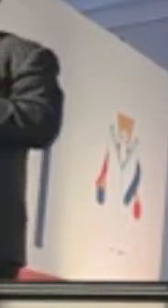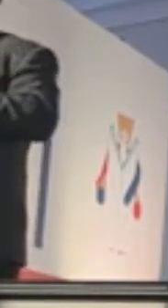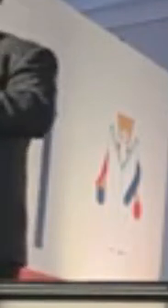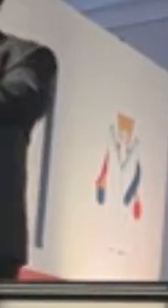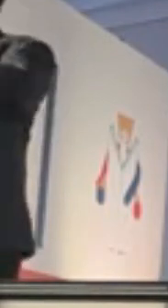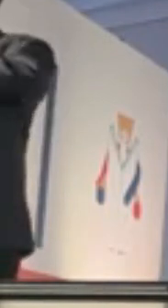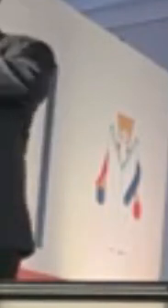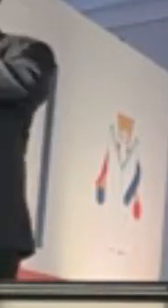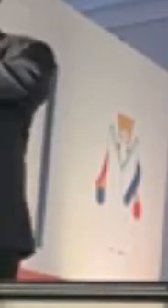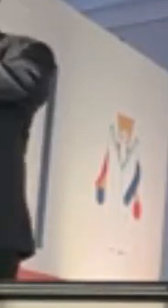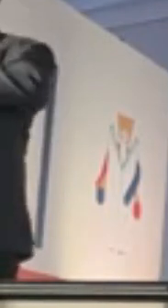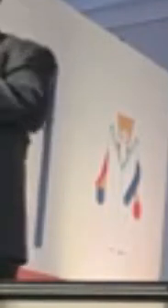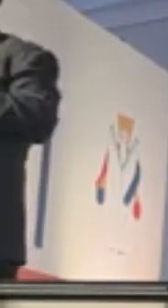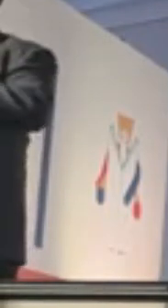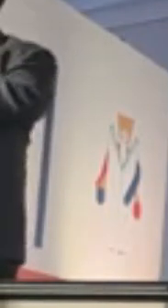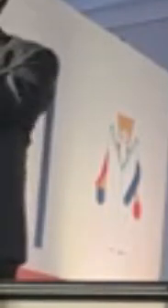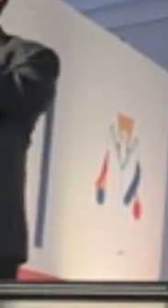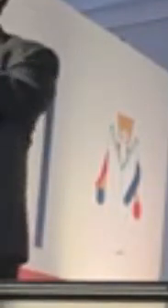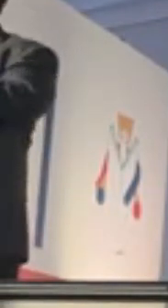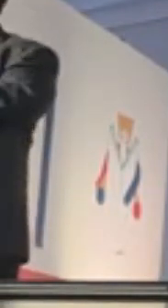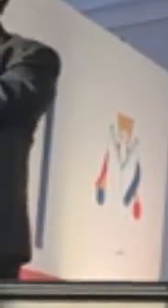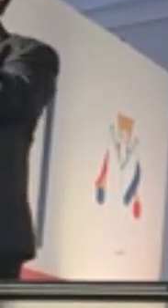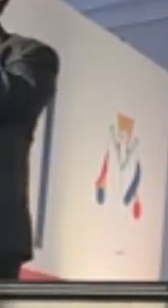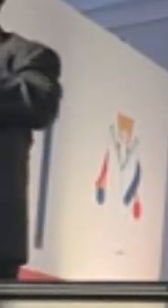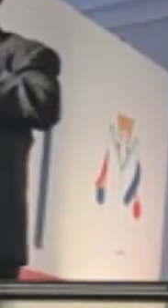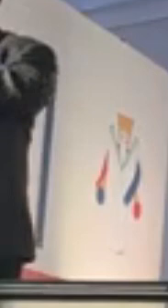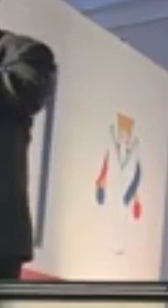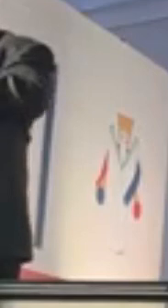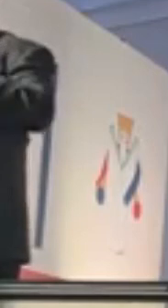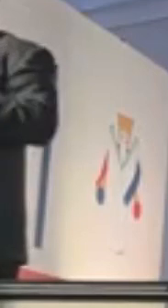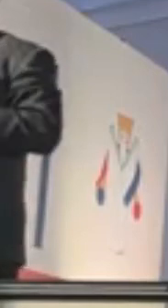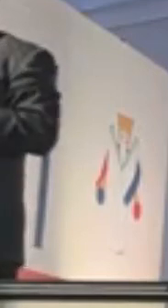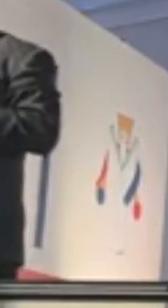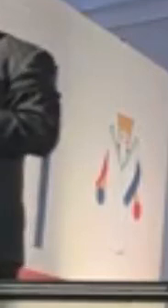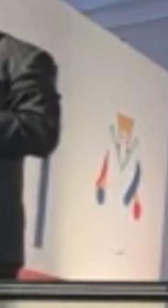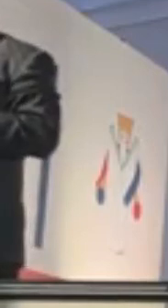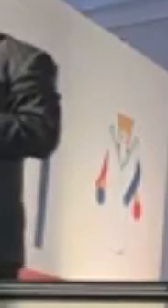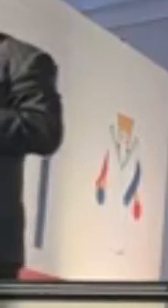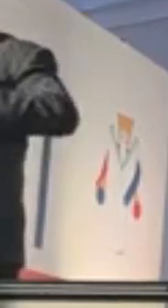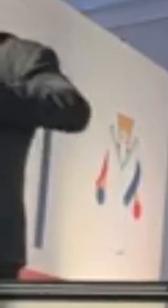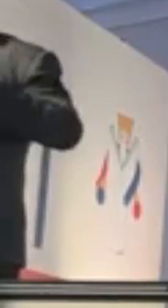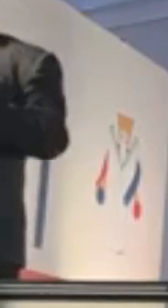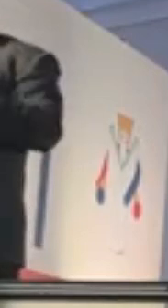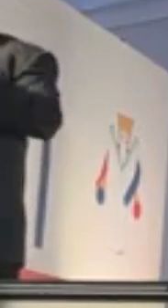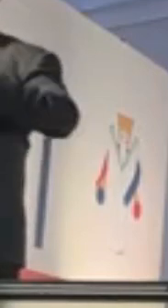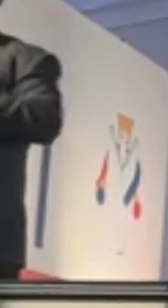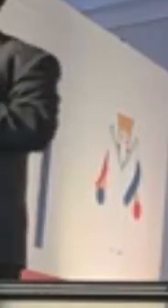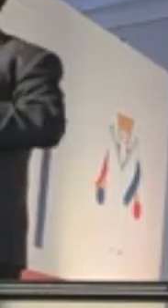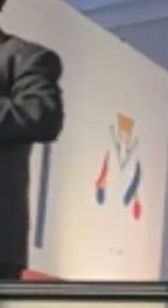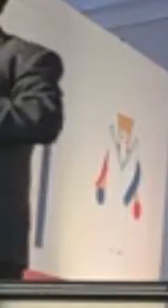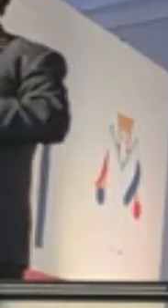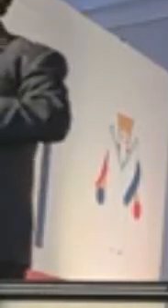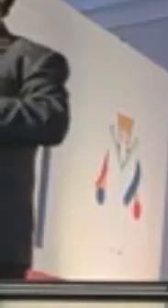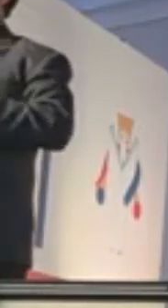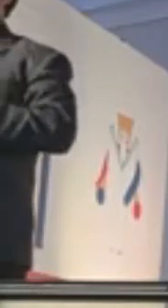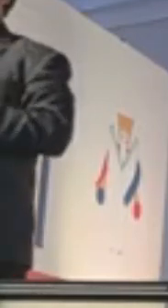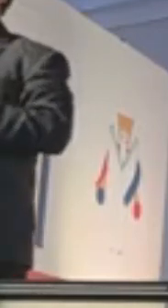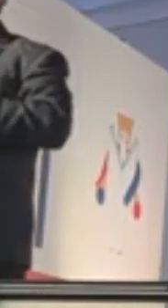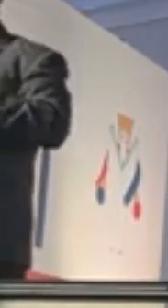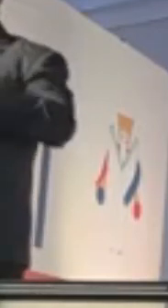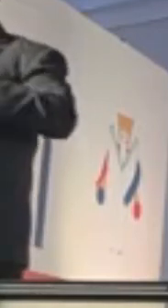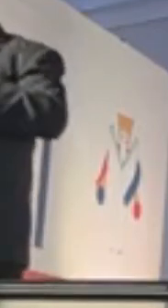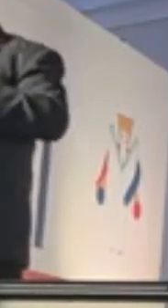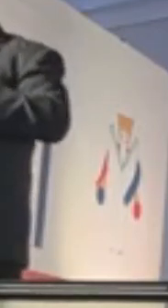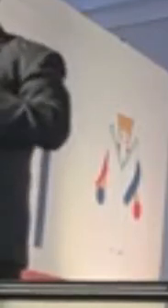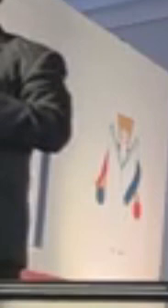el internacionalismo, y la articulación, y la discusión, y el empuje de los pueblos, porque la gente piensa que el poder está arriba